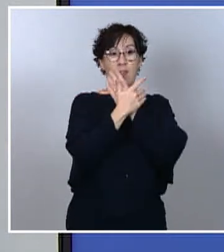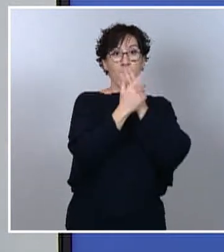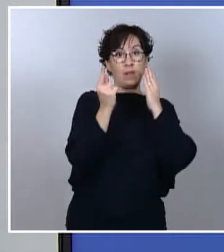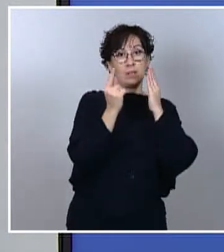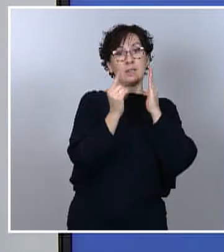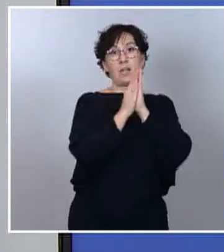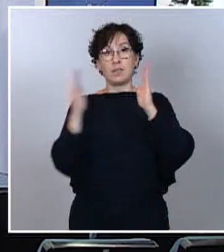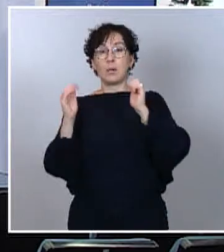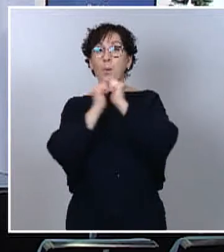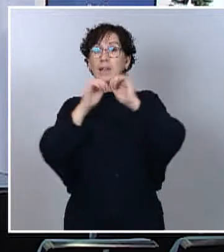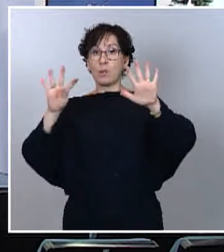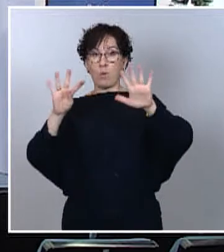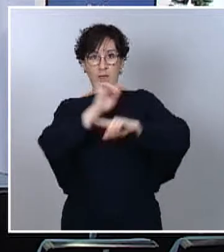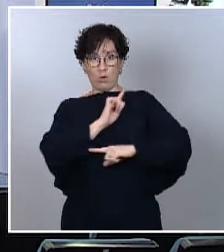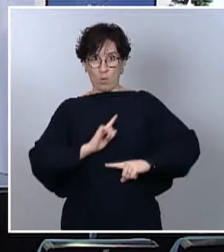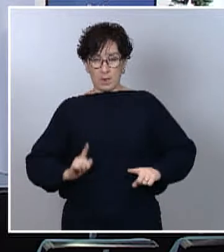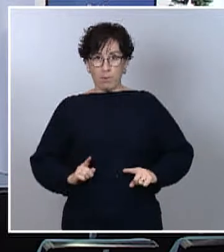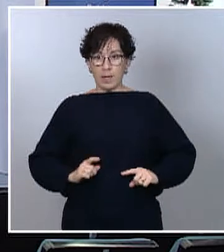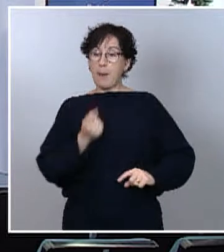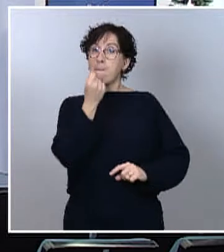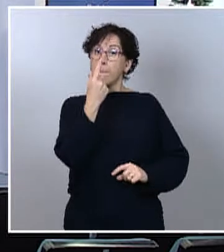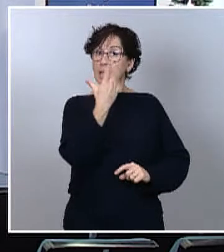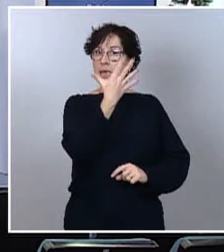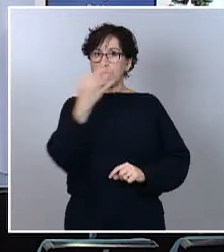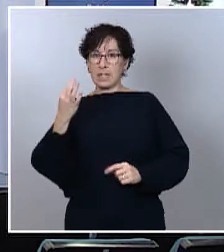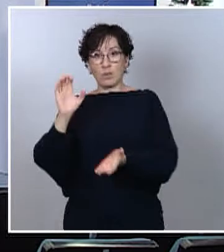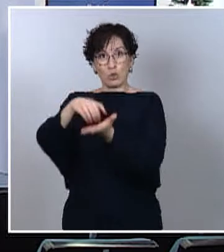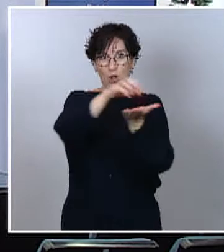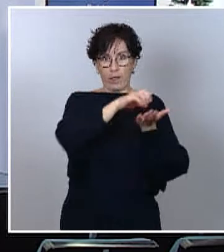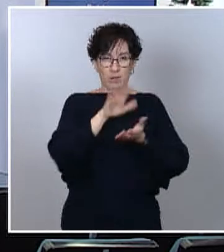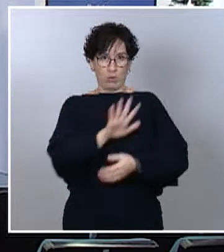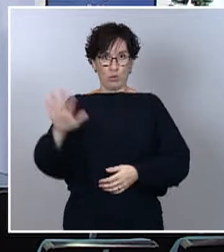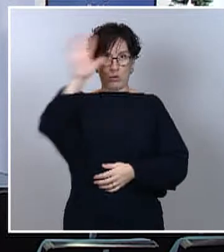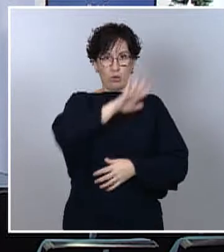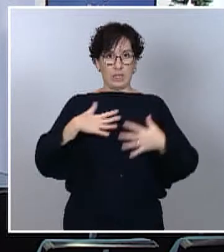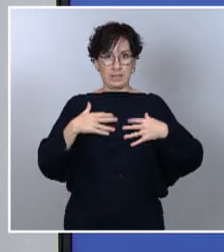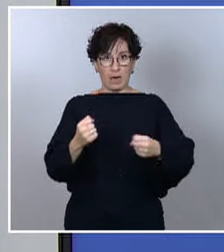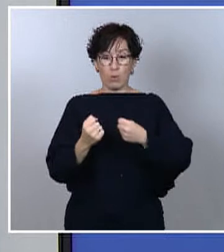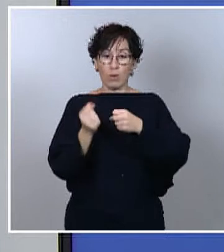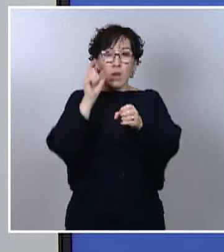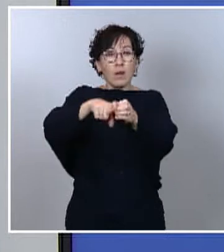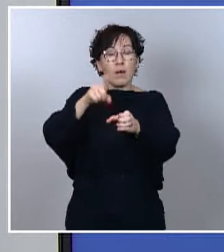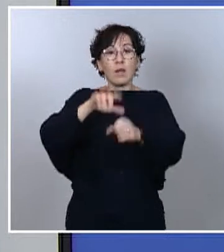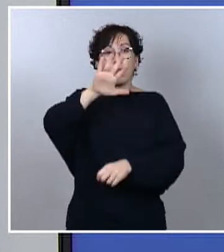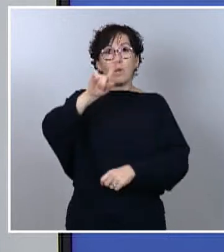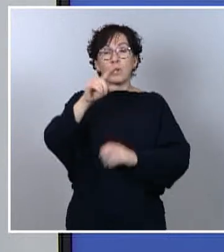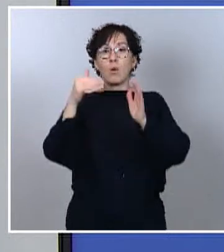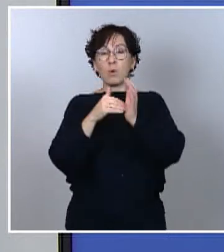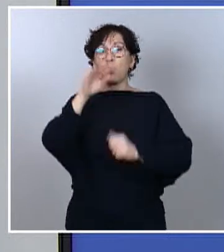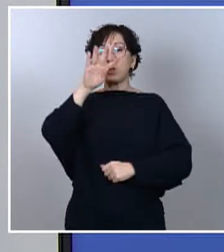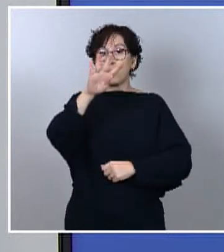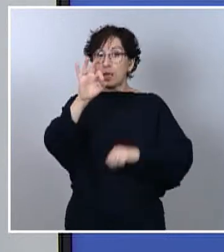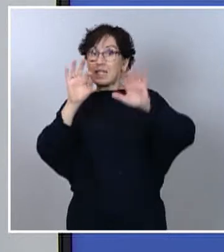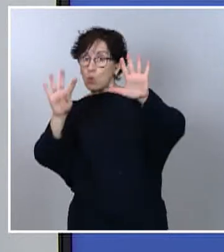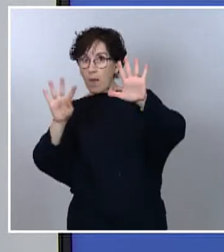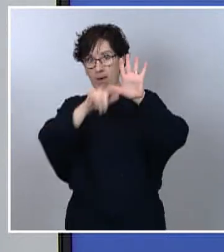más de 1.500 centros de salud. En él han participado 51.409 personas, lo que